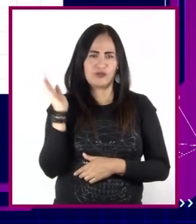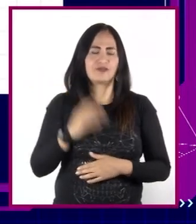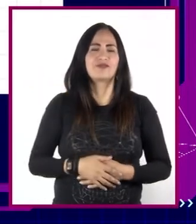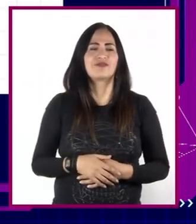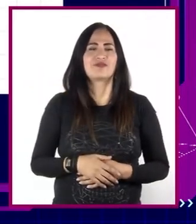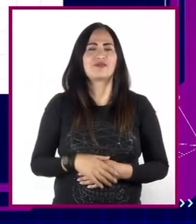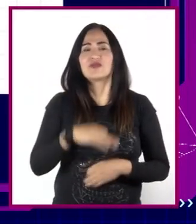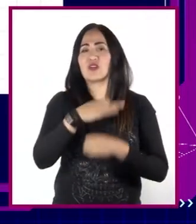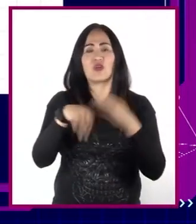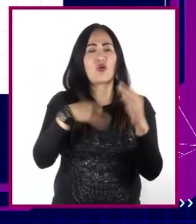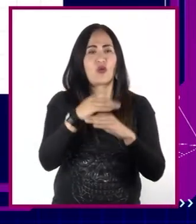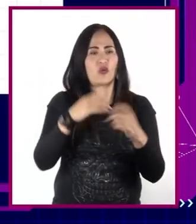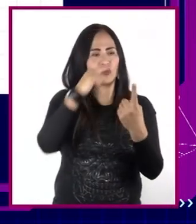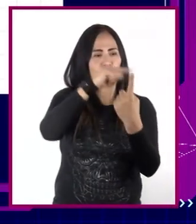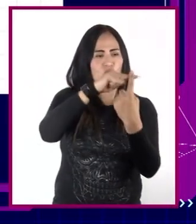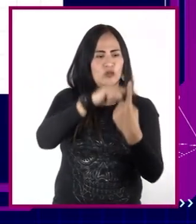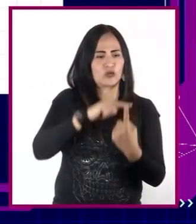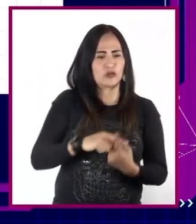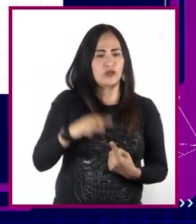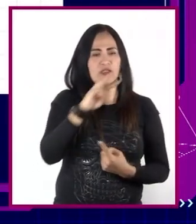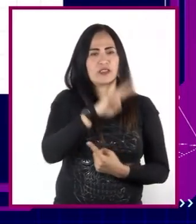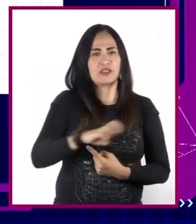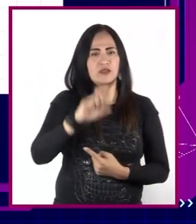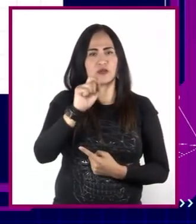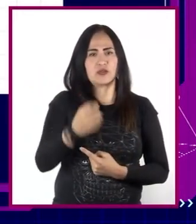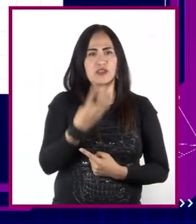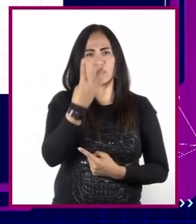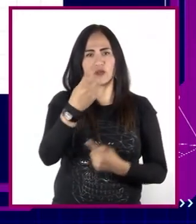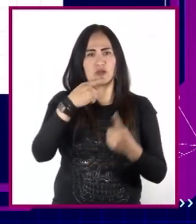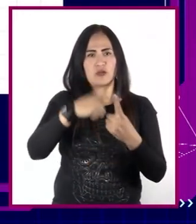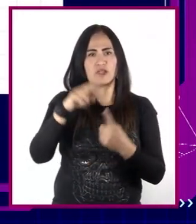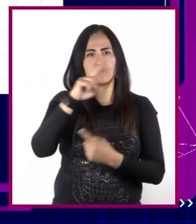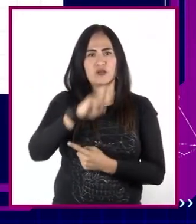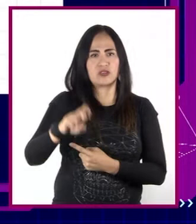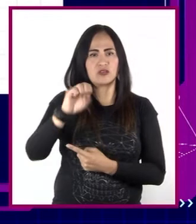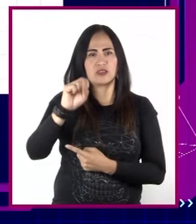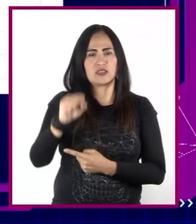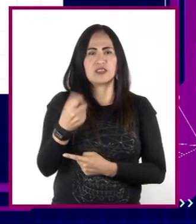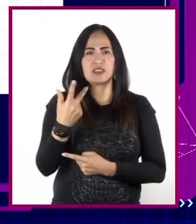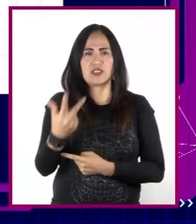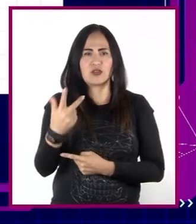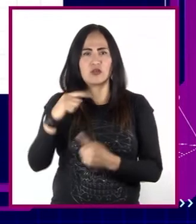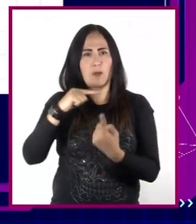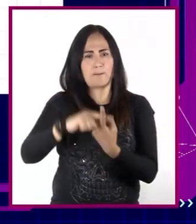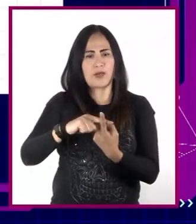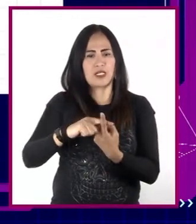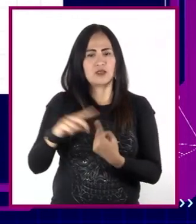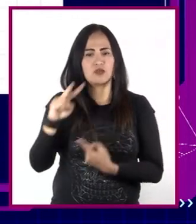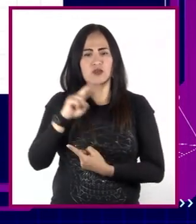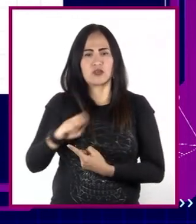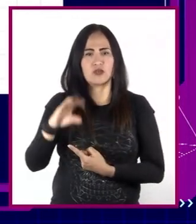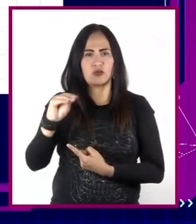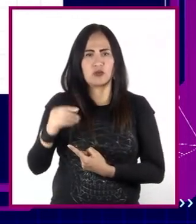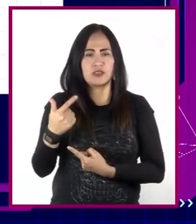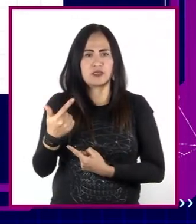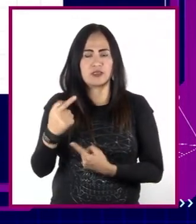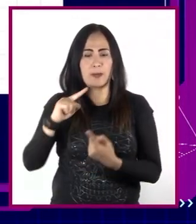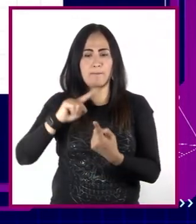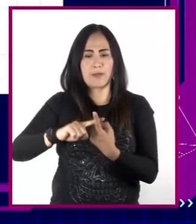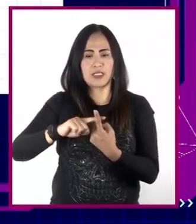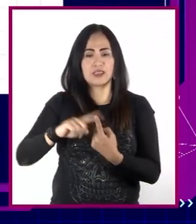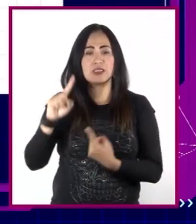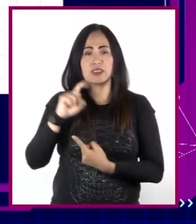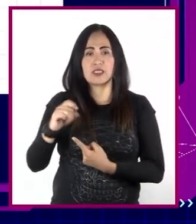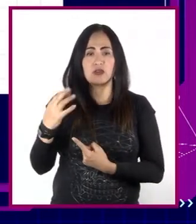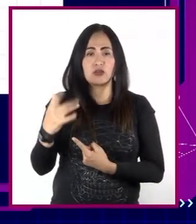todas las propinas. 324 más 268 más 297